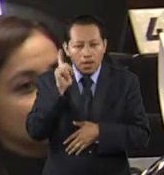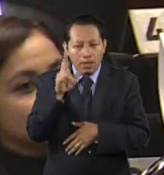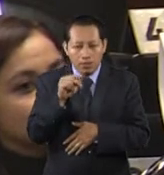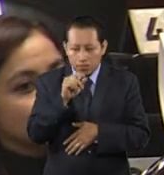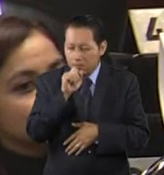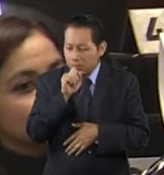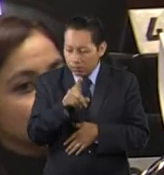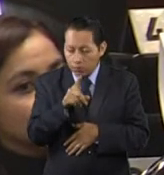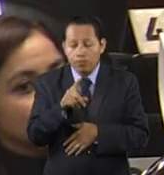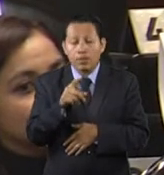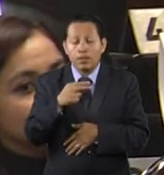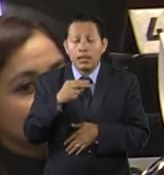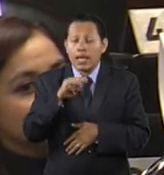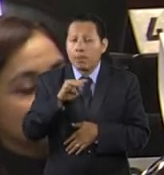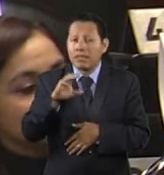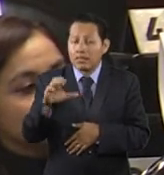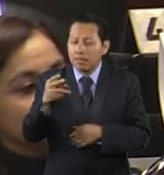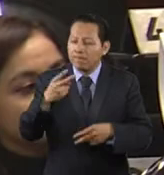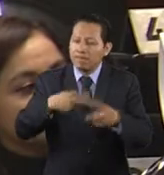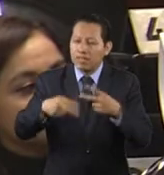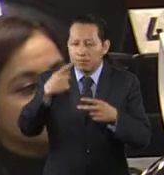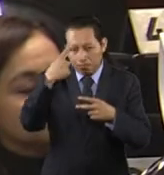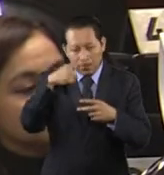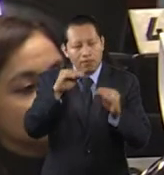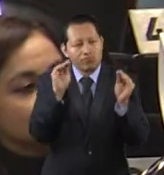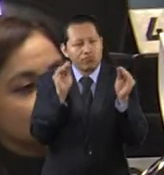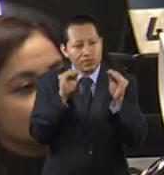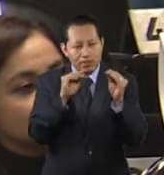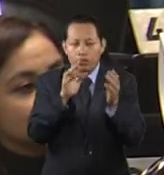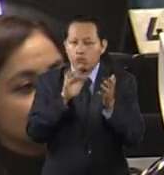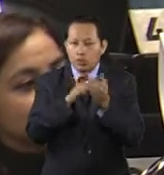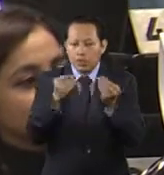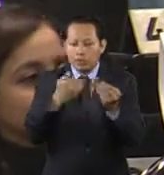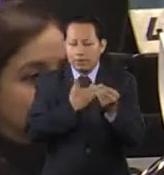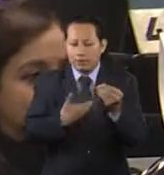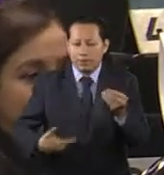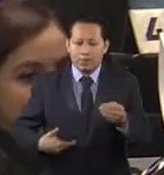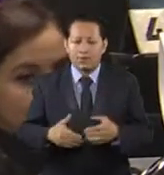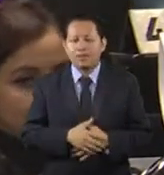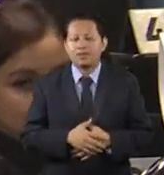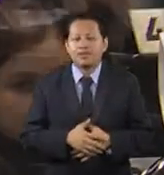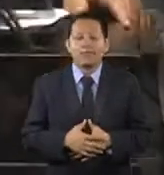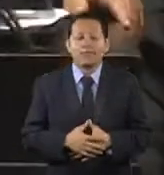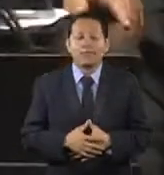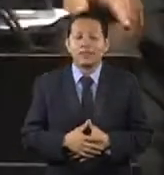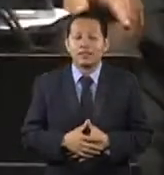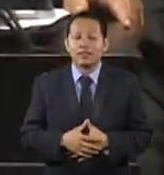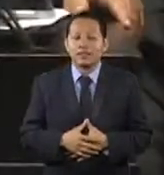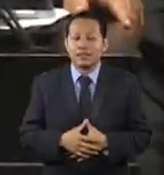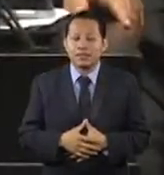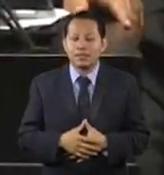vertido. Movimiento Ciudadano viene aquí a dar el debate. Muchas gracias, presidente. Gracias.